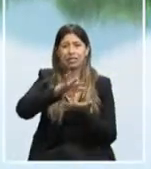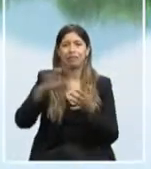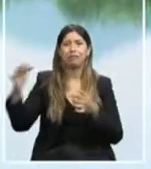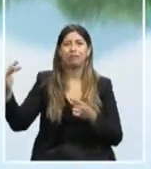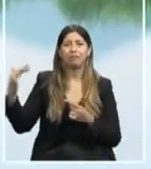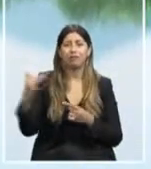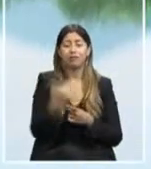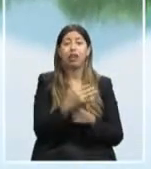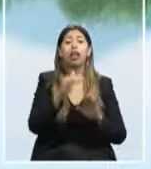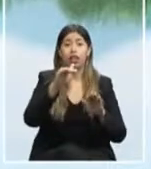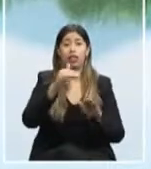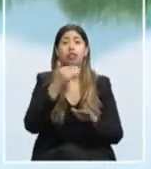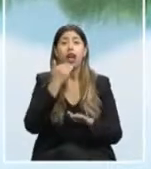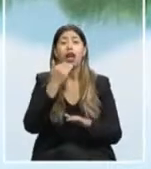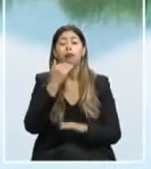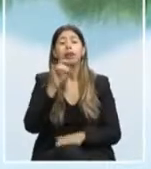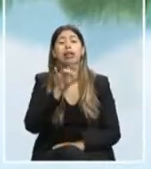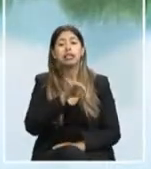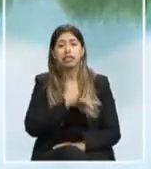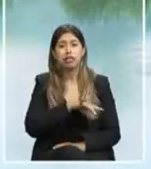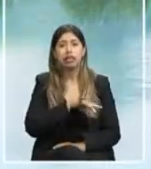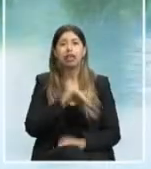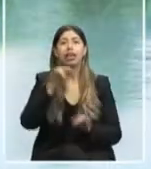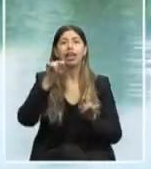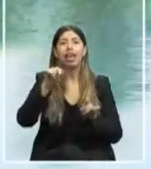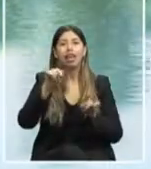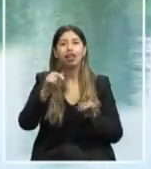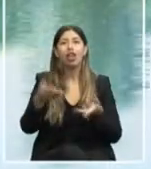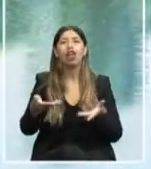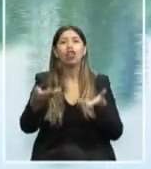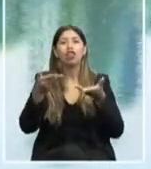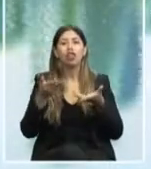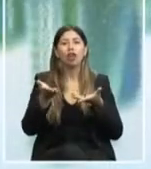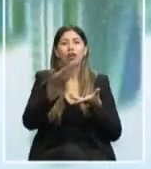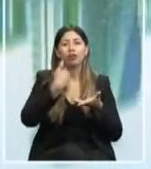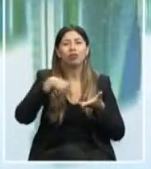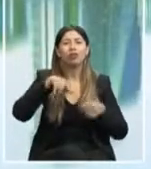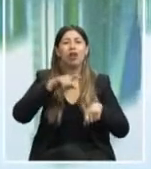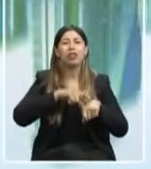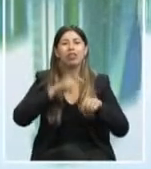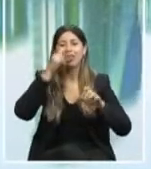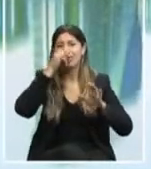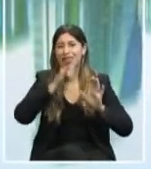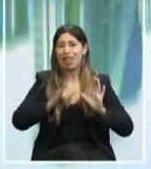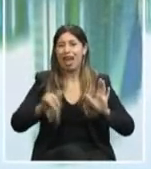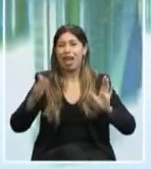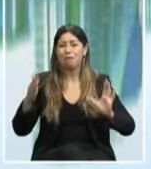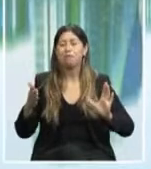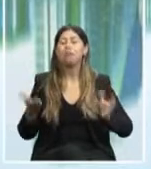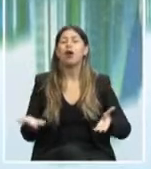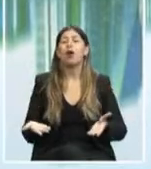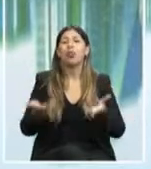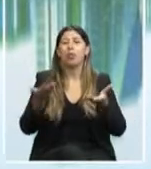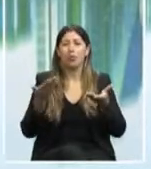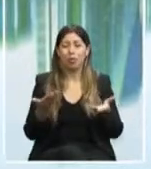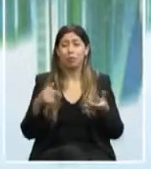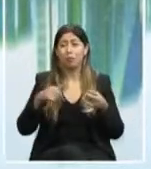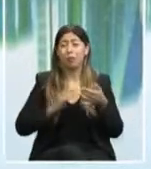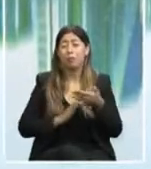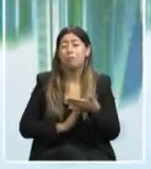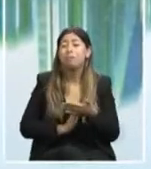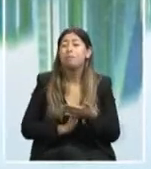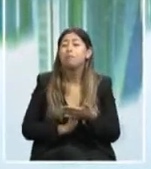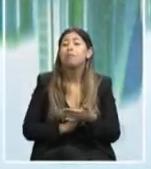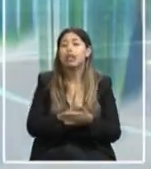Esto nos dio tiempo. Y voy a empezar a recorrer este largo viaje desde el principio, desde